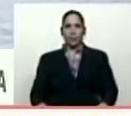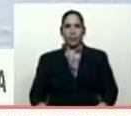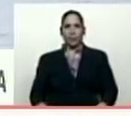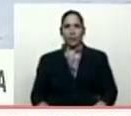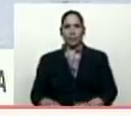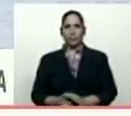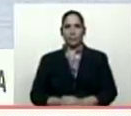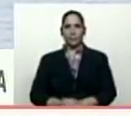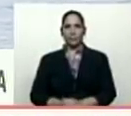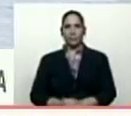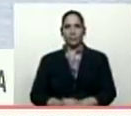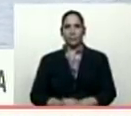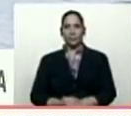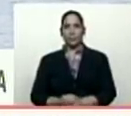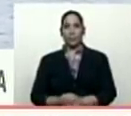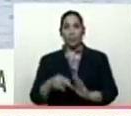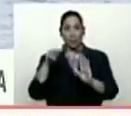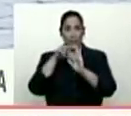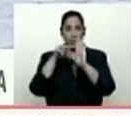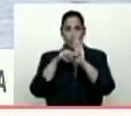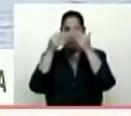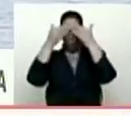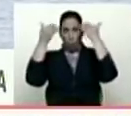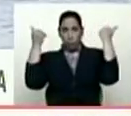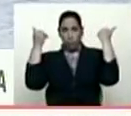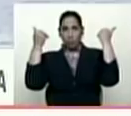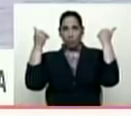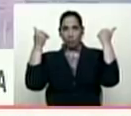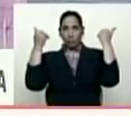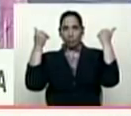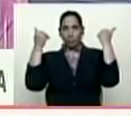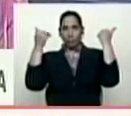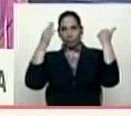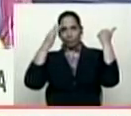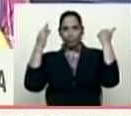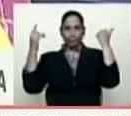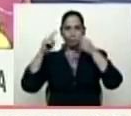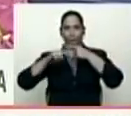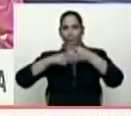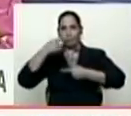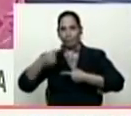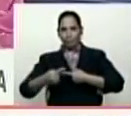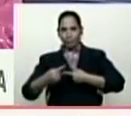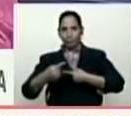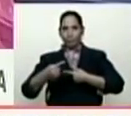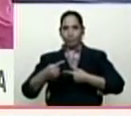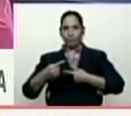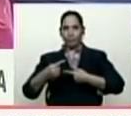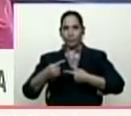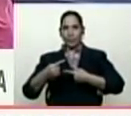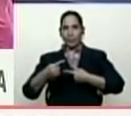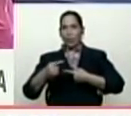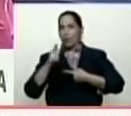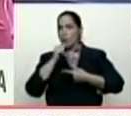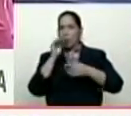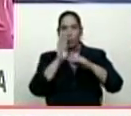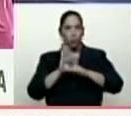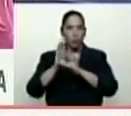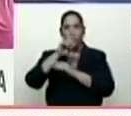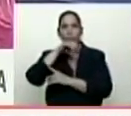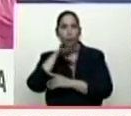Si llegan a ese nivel de olvido, imaginemos lo demás. De descuido histórico,